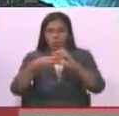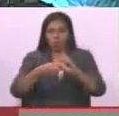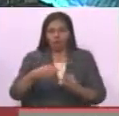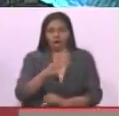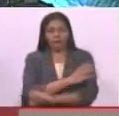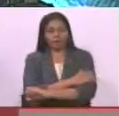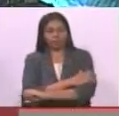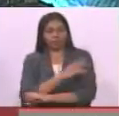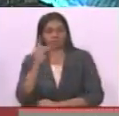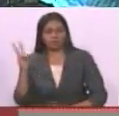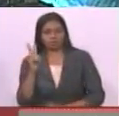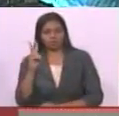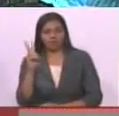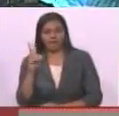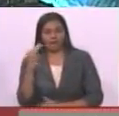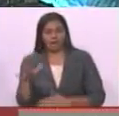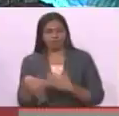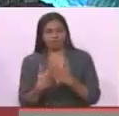oposición venezolana,